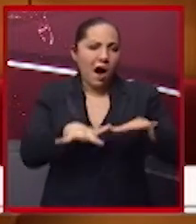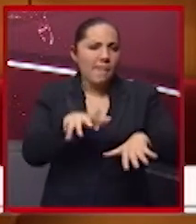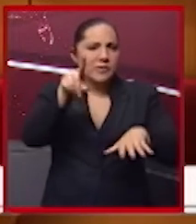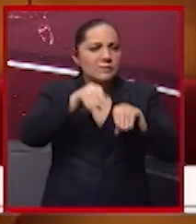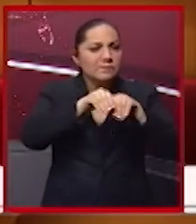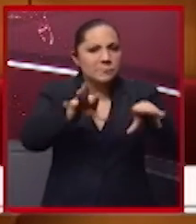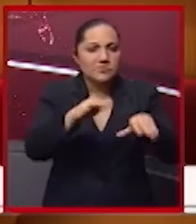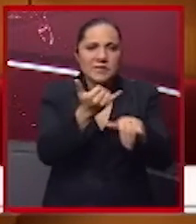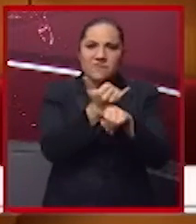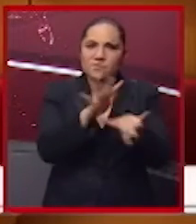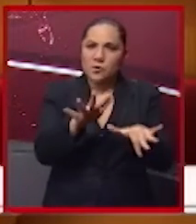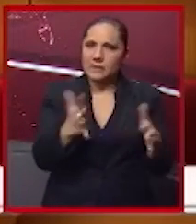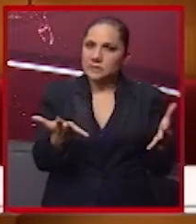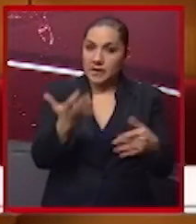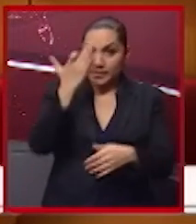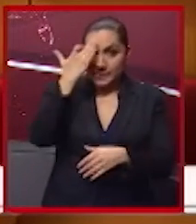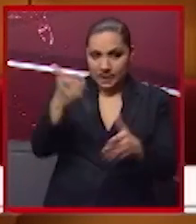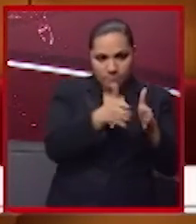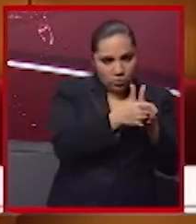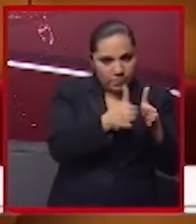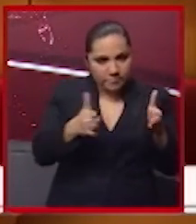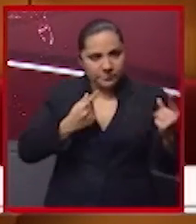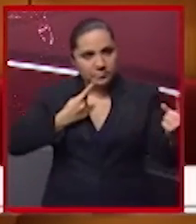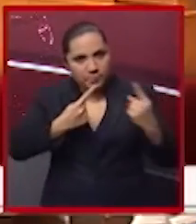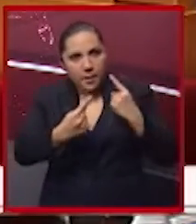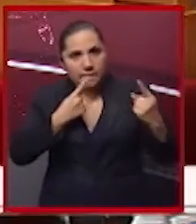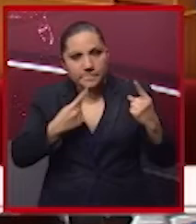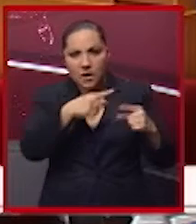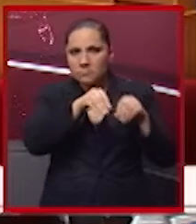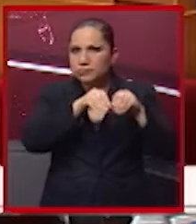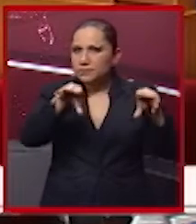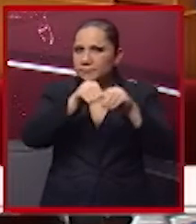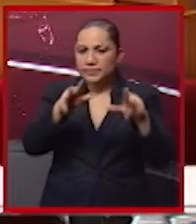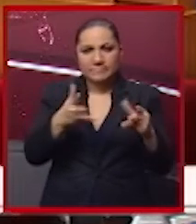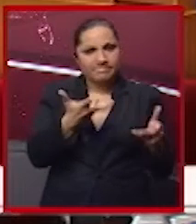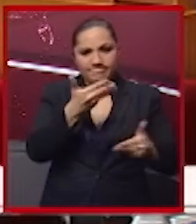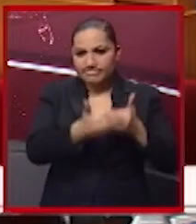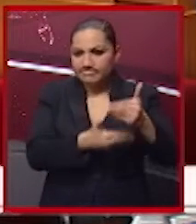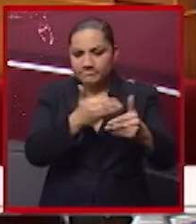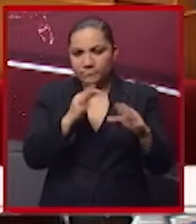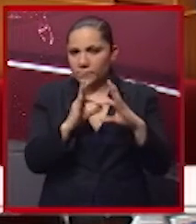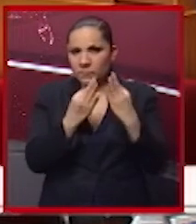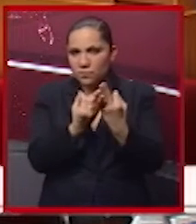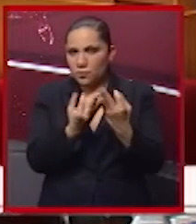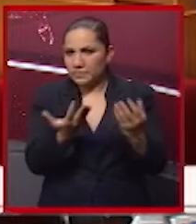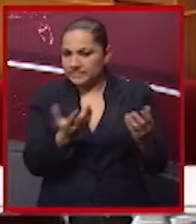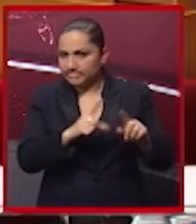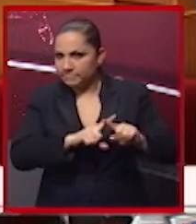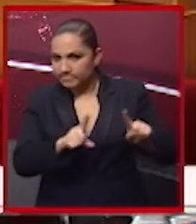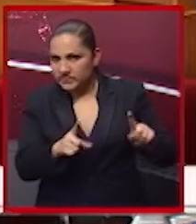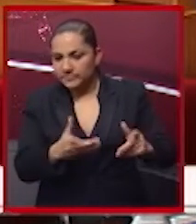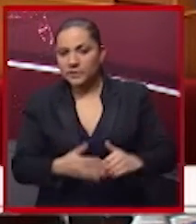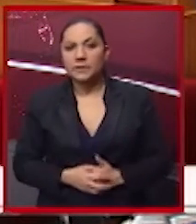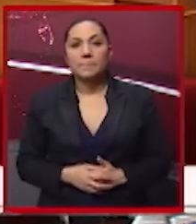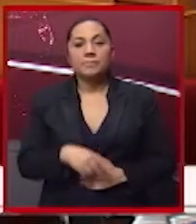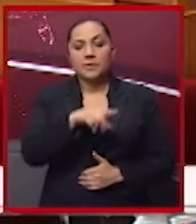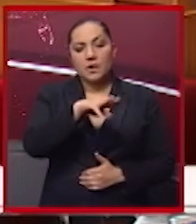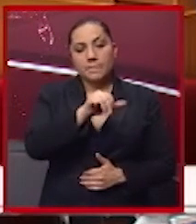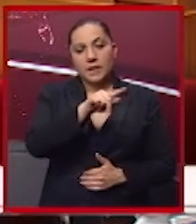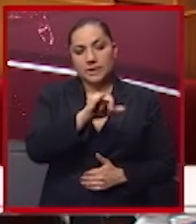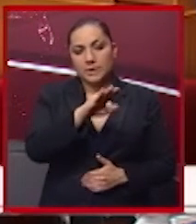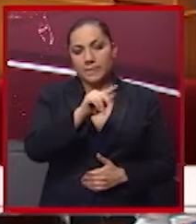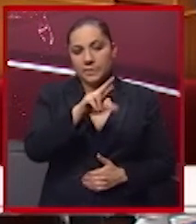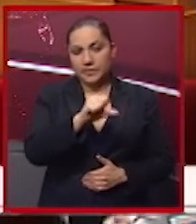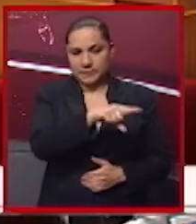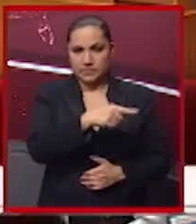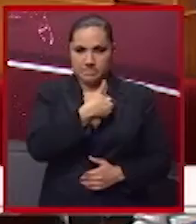de la negociación del tratado comercial. Al término de esta comparecencia, el senador Martí Batres Guadarrama, el presidente de la mesa directiva,